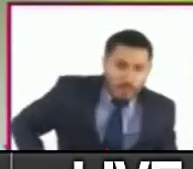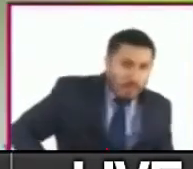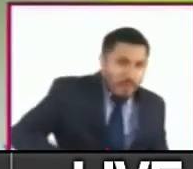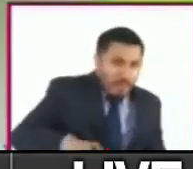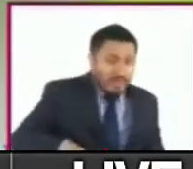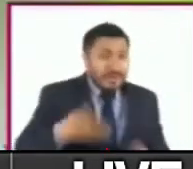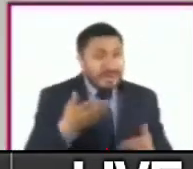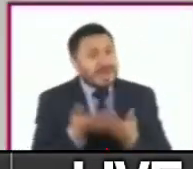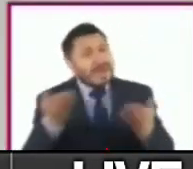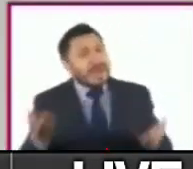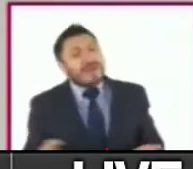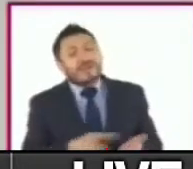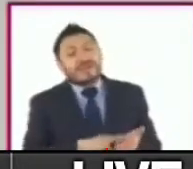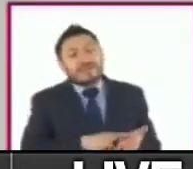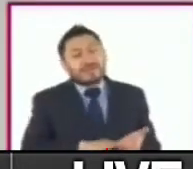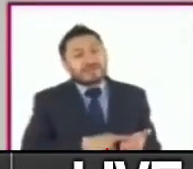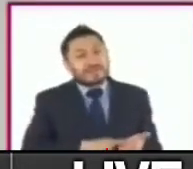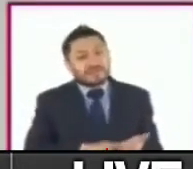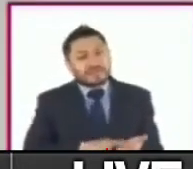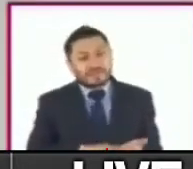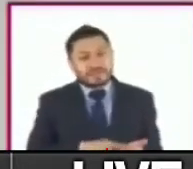rosa.